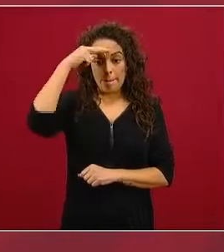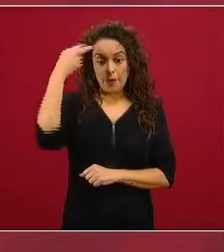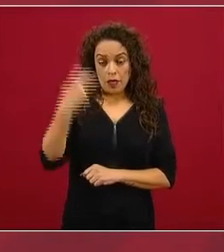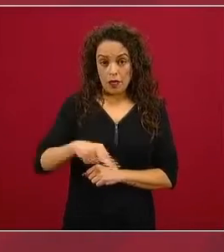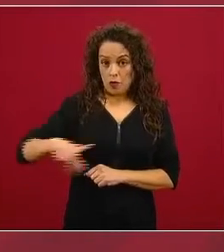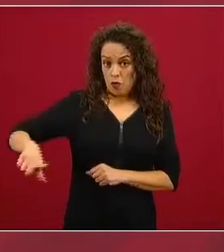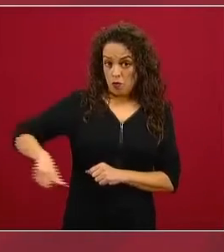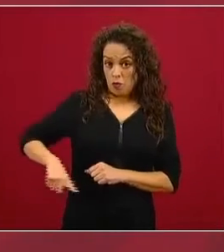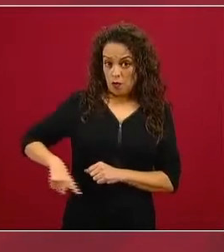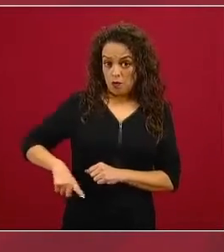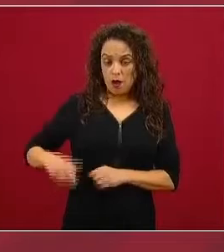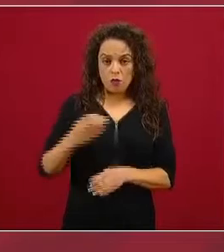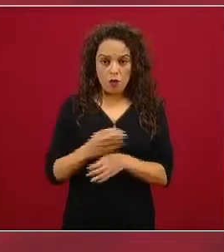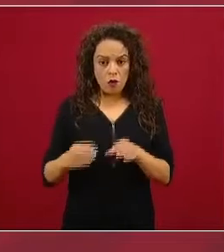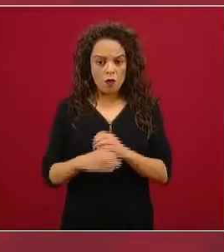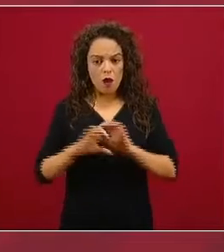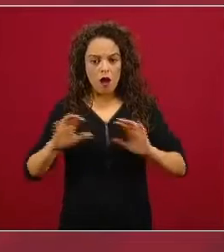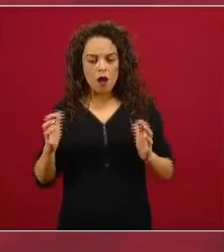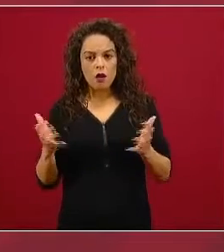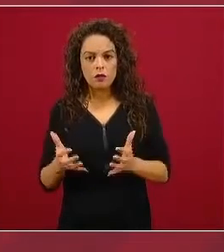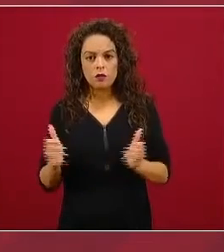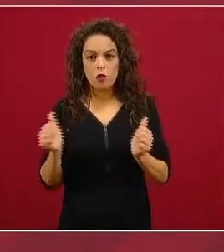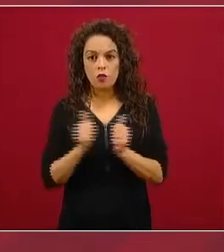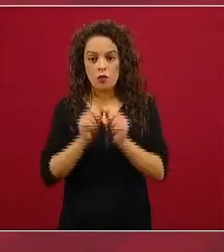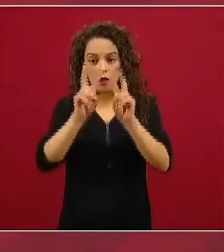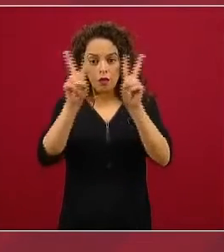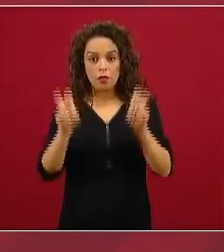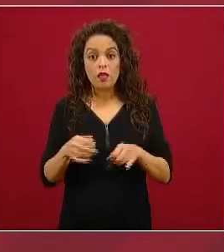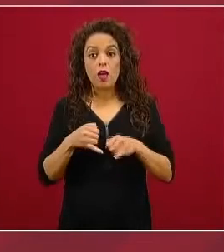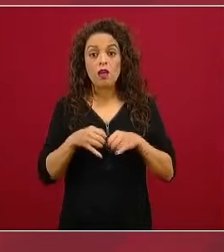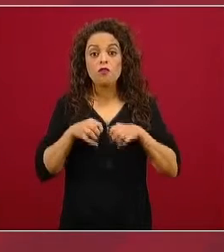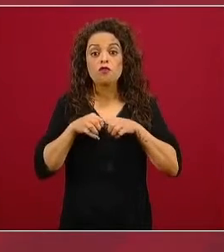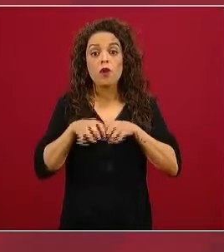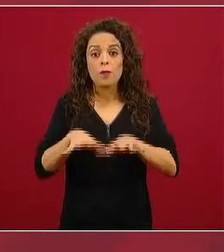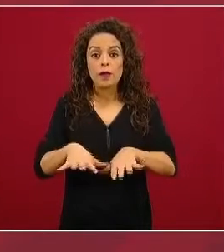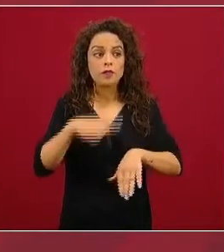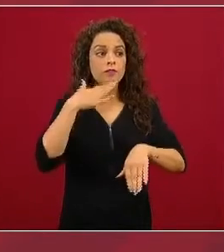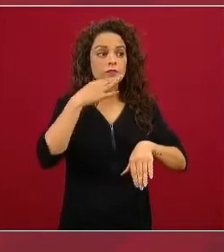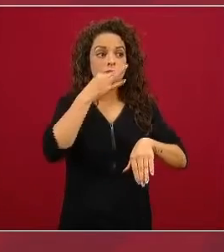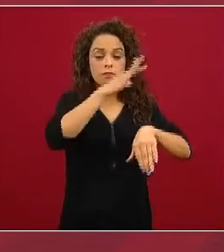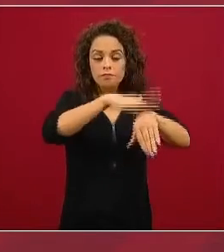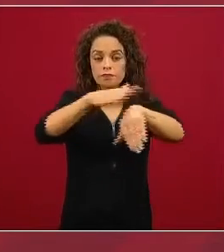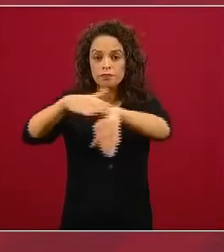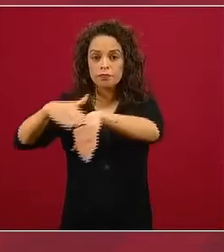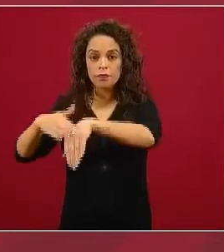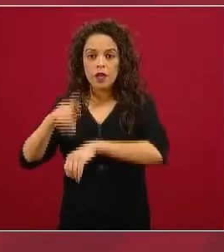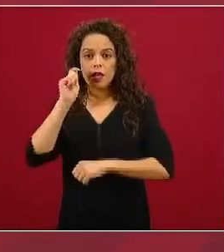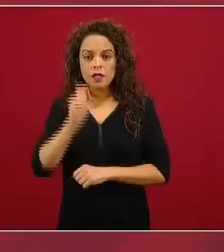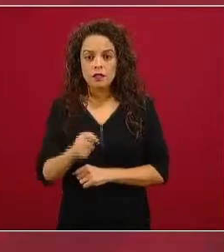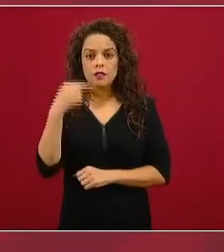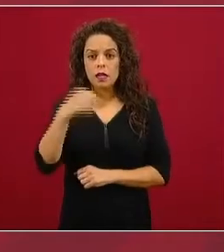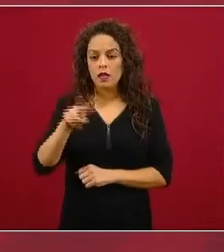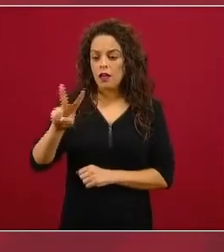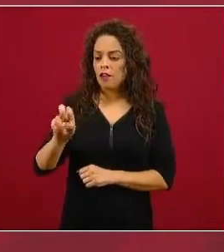Radiodifusión, el maestro Genaro Villamil. Bienvenido, Genaro. Gracias, Hugo. Y ellos nos van a hacer favor